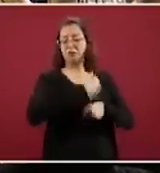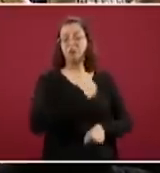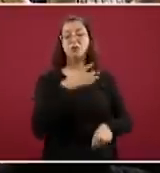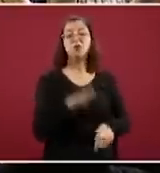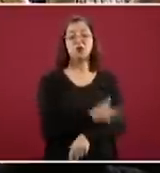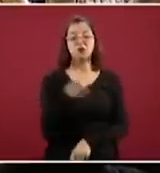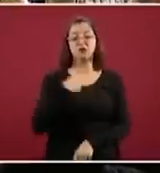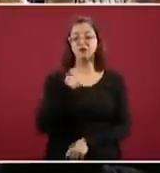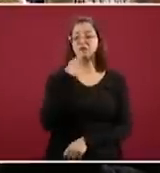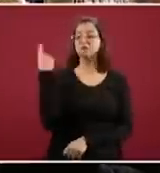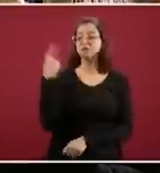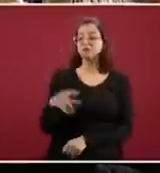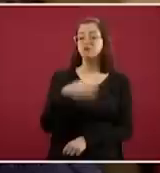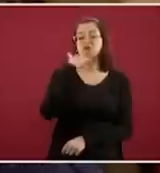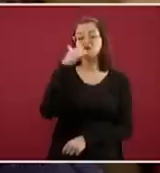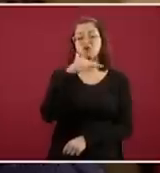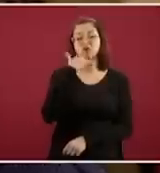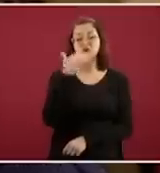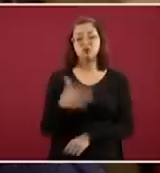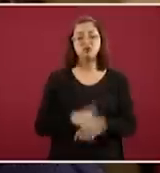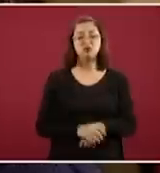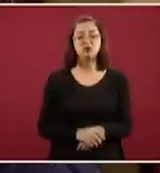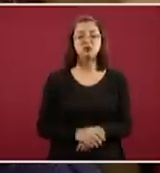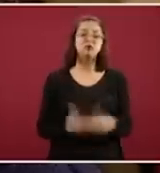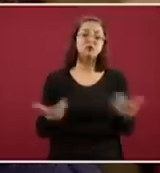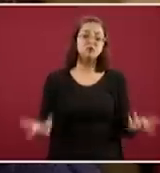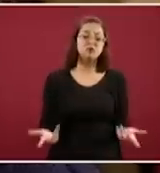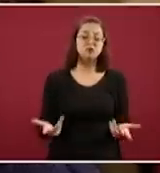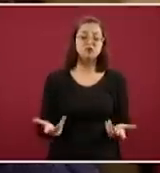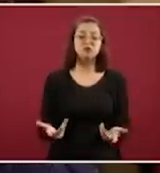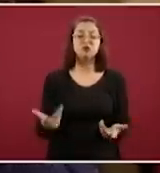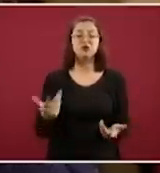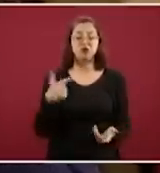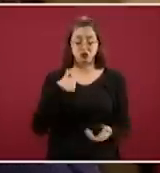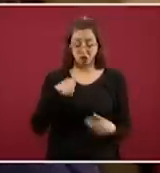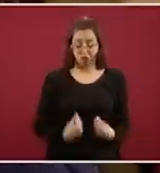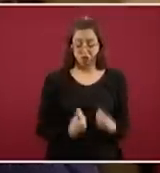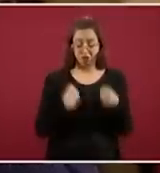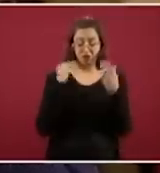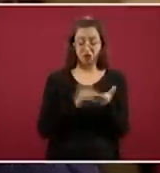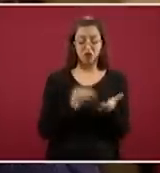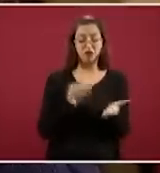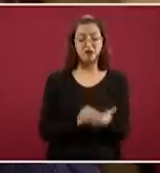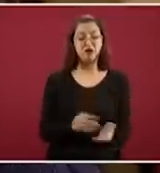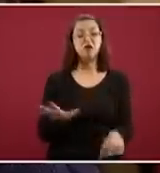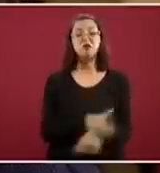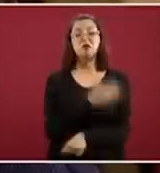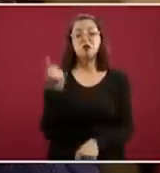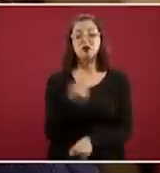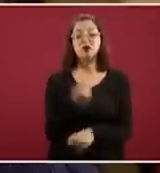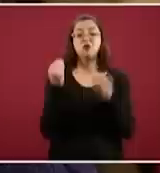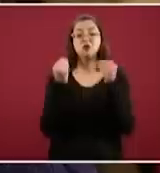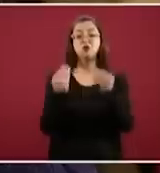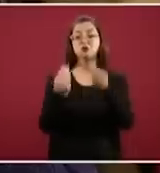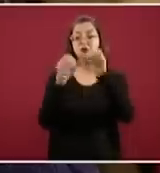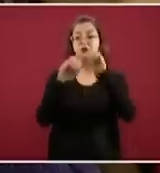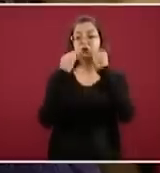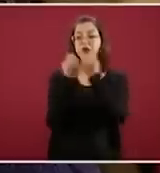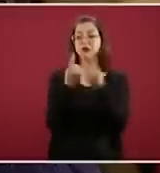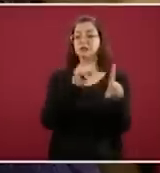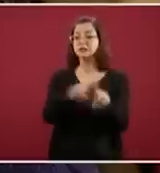corrupción. Sigo viva a gracias a amplias movilizaciones, colectivos y mujeres de